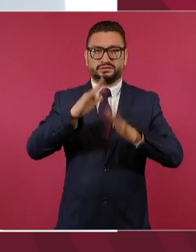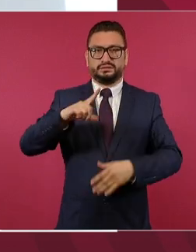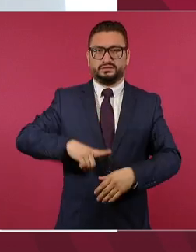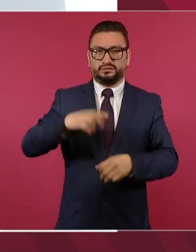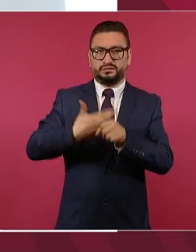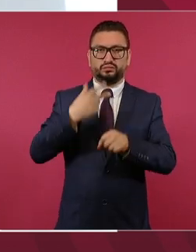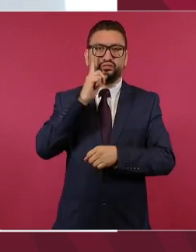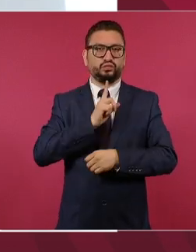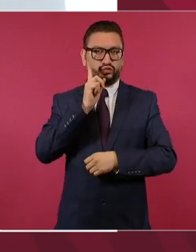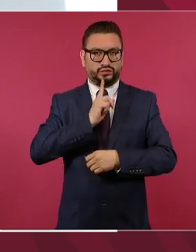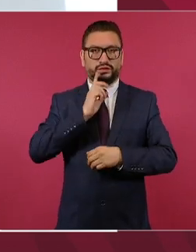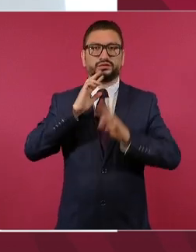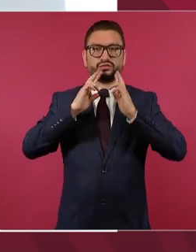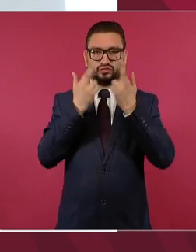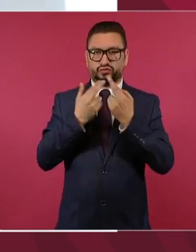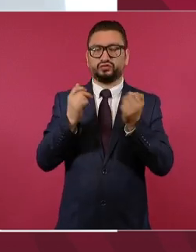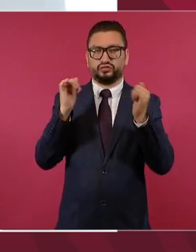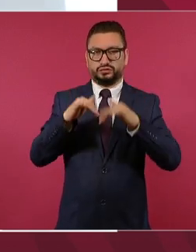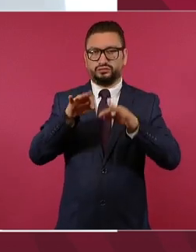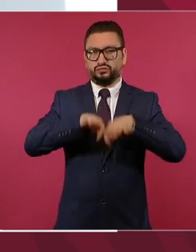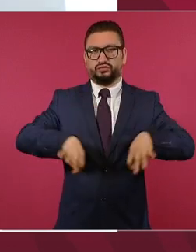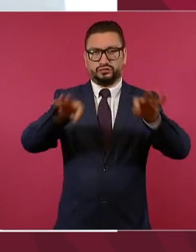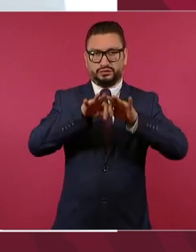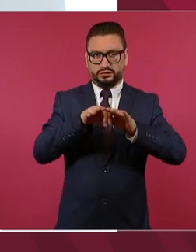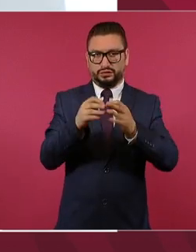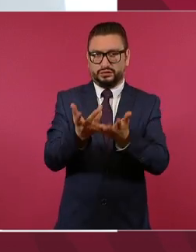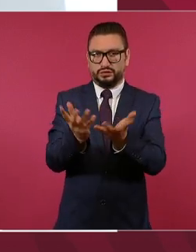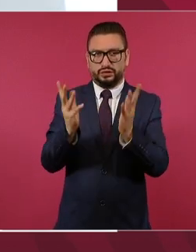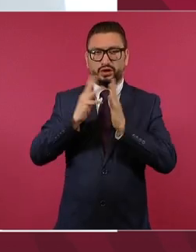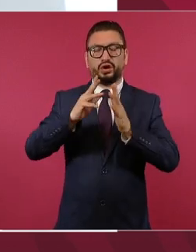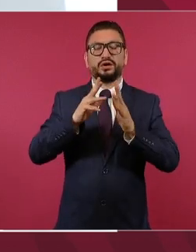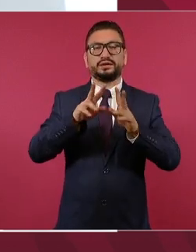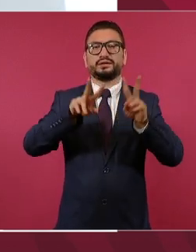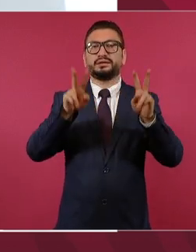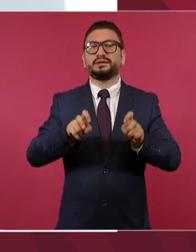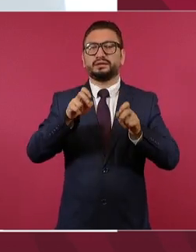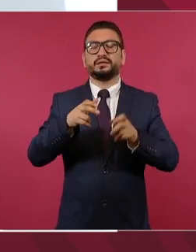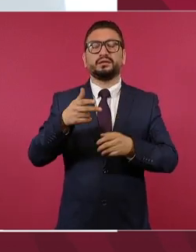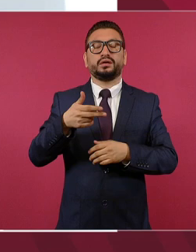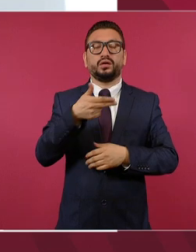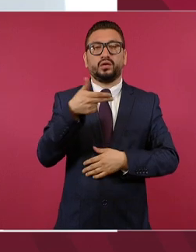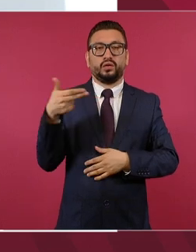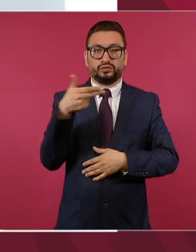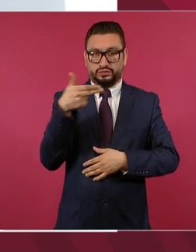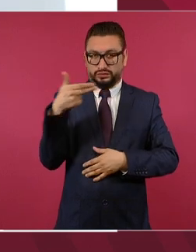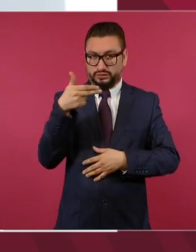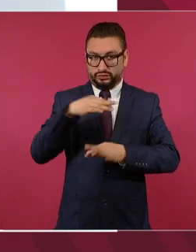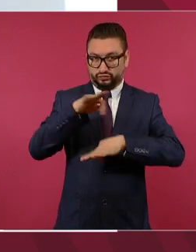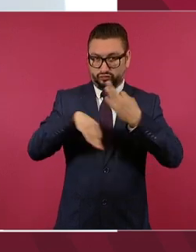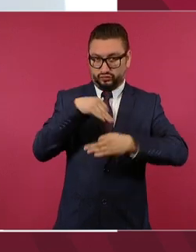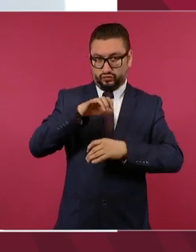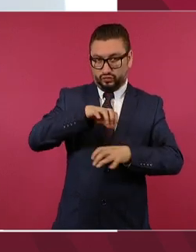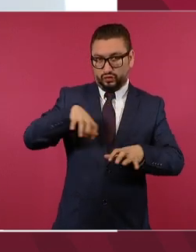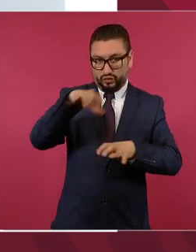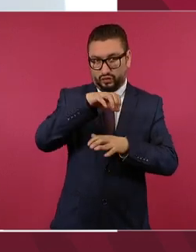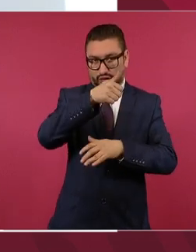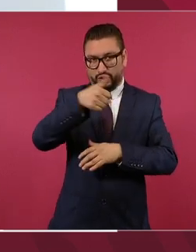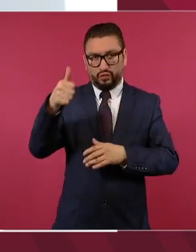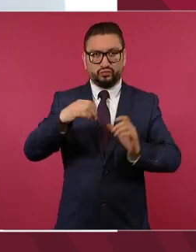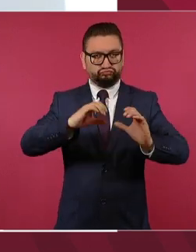ya tuvo una reunión muy importante con todo el sector hotelero para que se tomen las medidas pertinentes